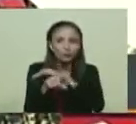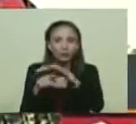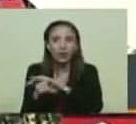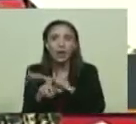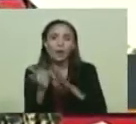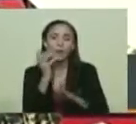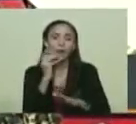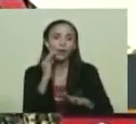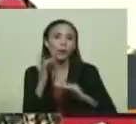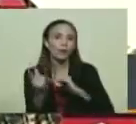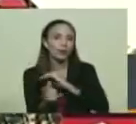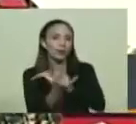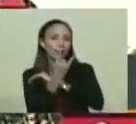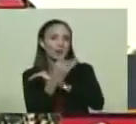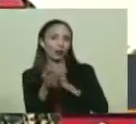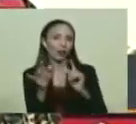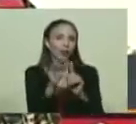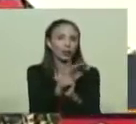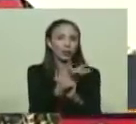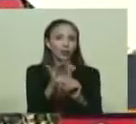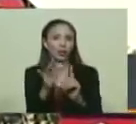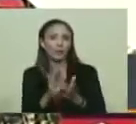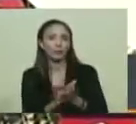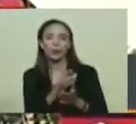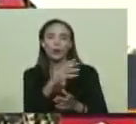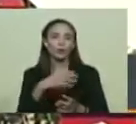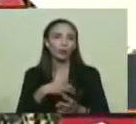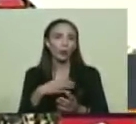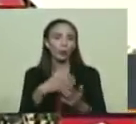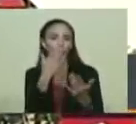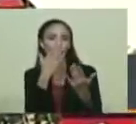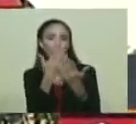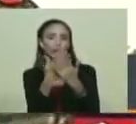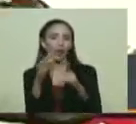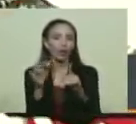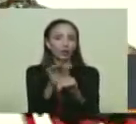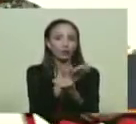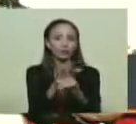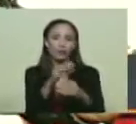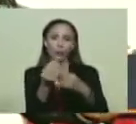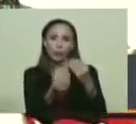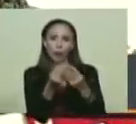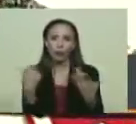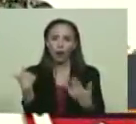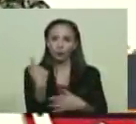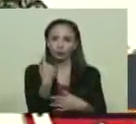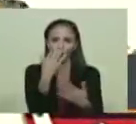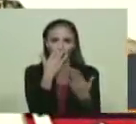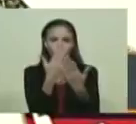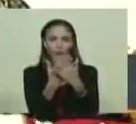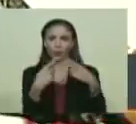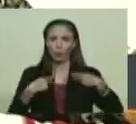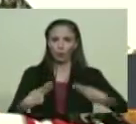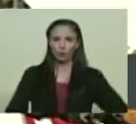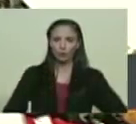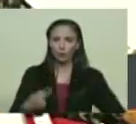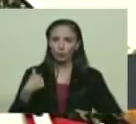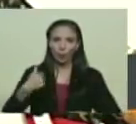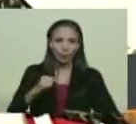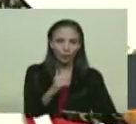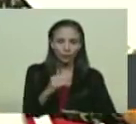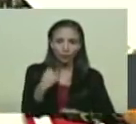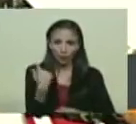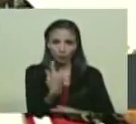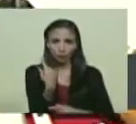engaño, tú no puedes presentarte frente al engaño del delito solamente de frente con tu uniforme. No